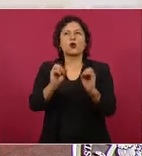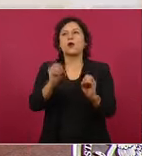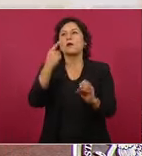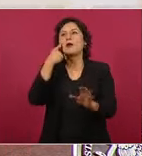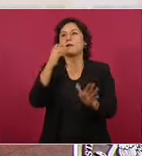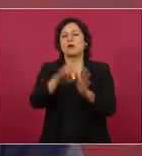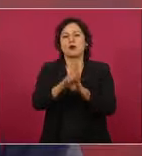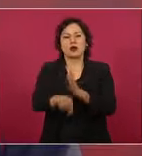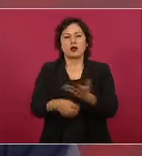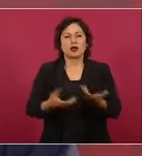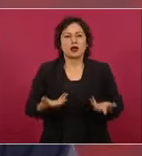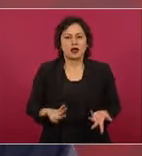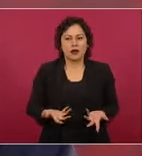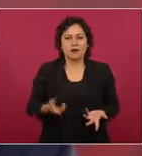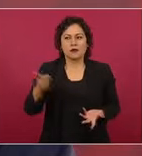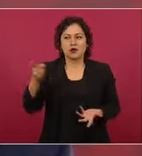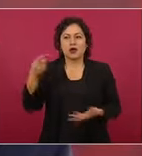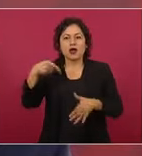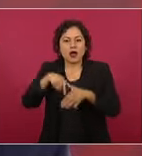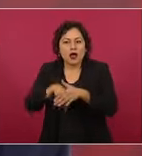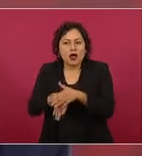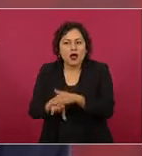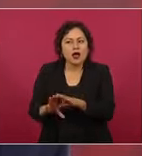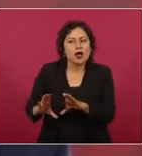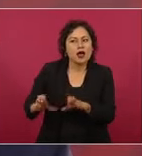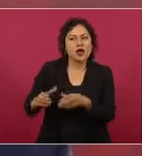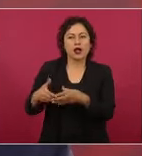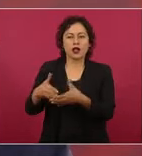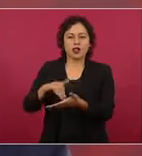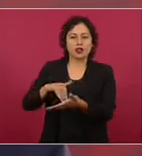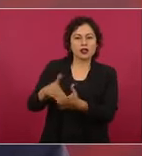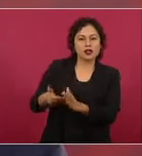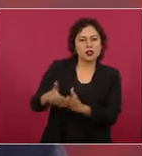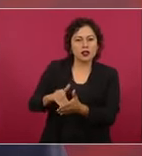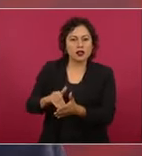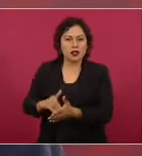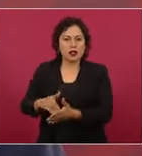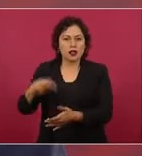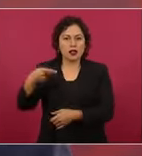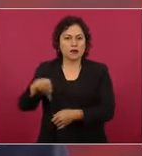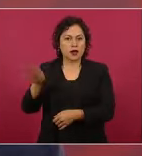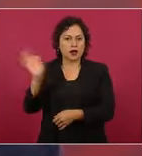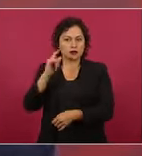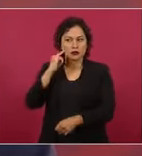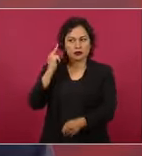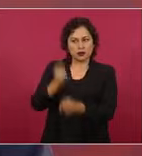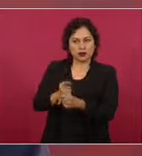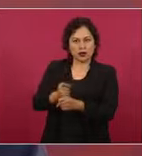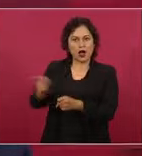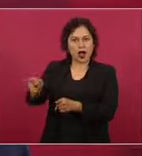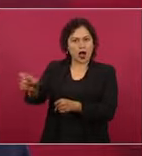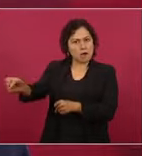coloquialmente, pero que cuando se les descubra, se les denuncie y va para atrás.